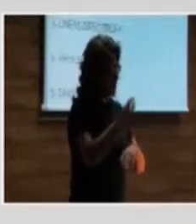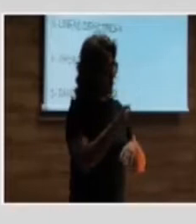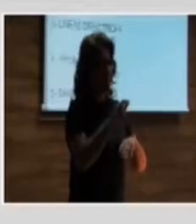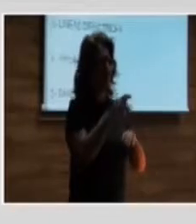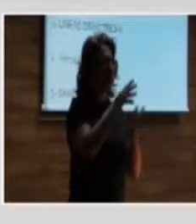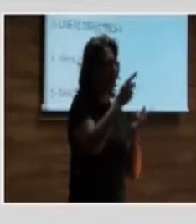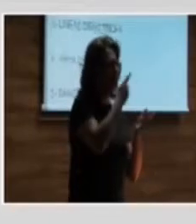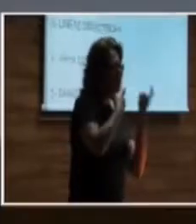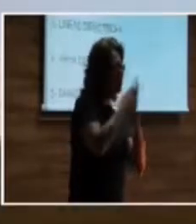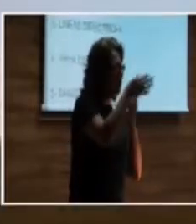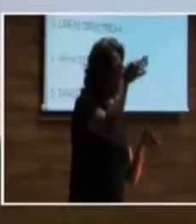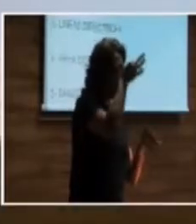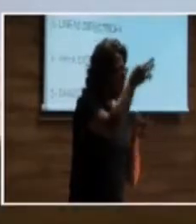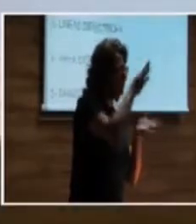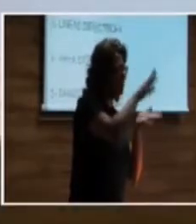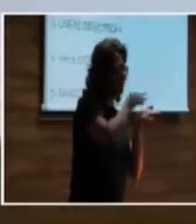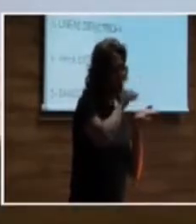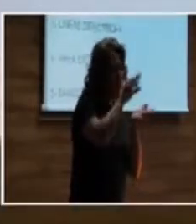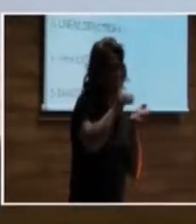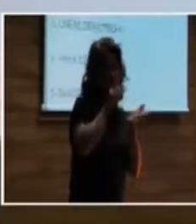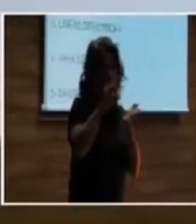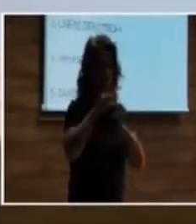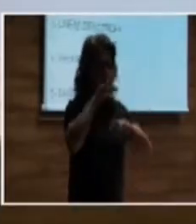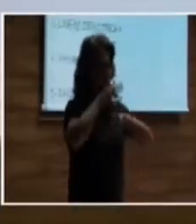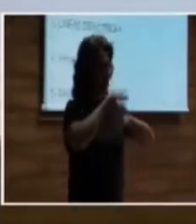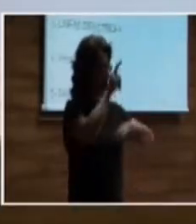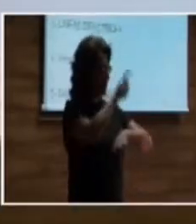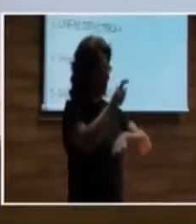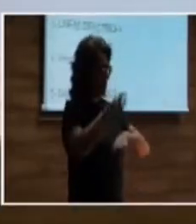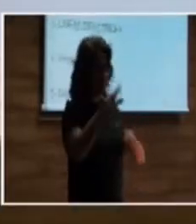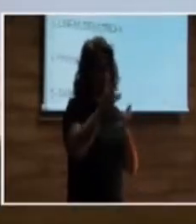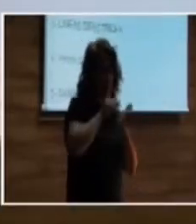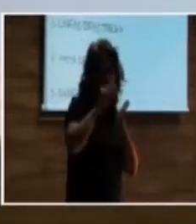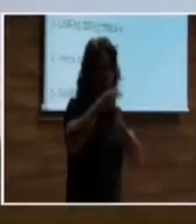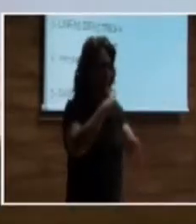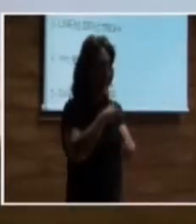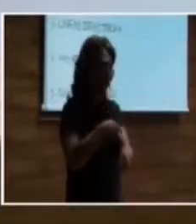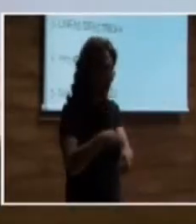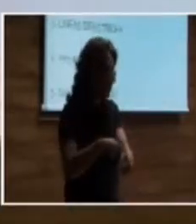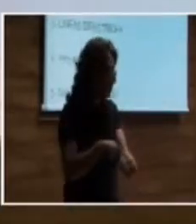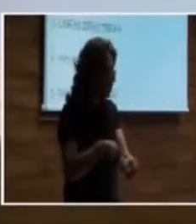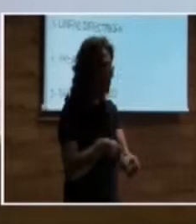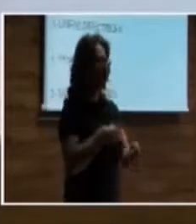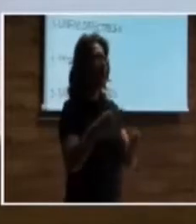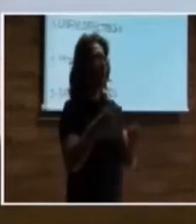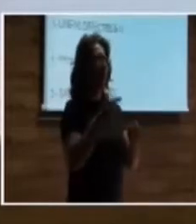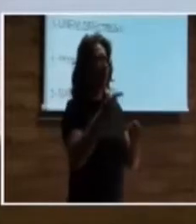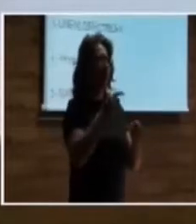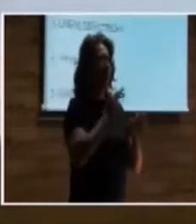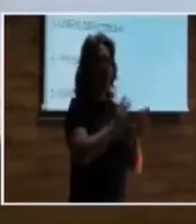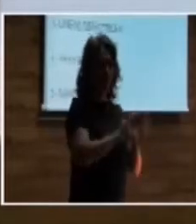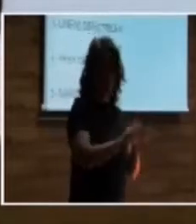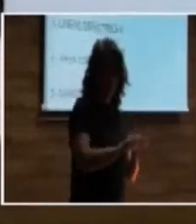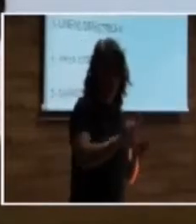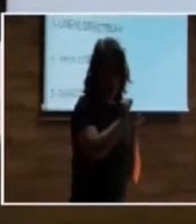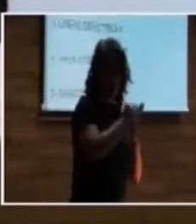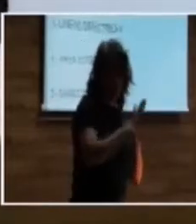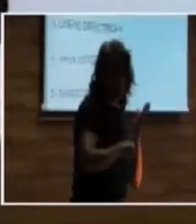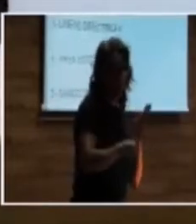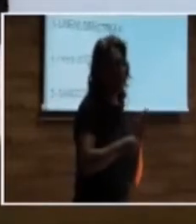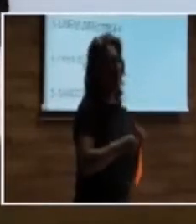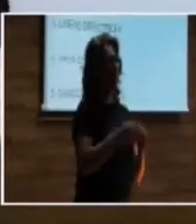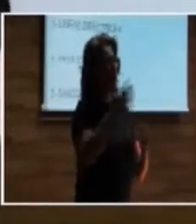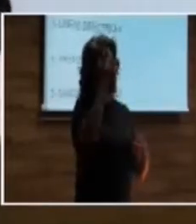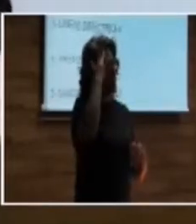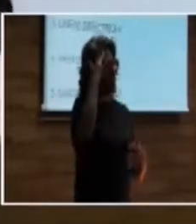datos muy específicos con respecto a la bioética, en el sentido del consentimiento informado de las personas, fundamentalmente en el caso de Alzheimer, donde a veces